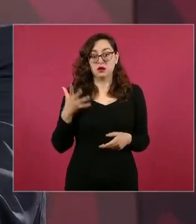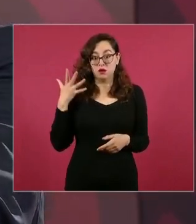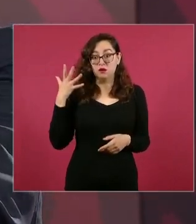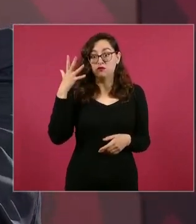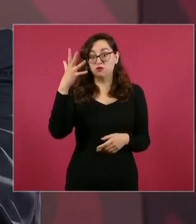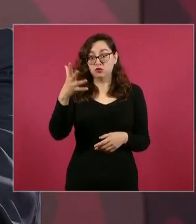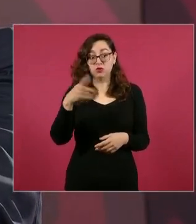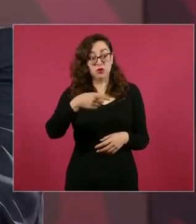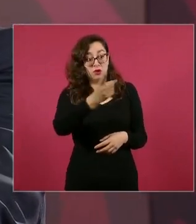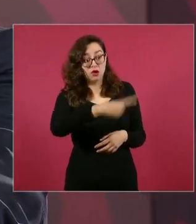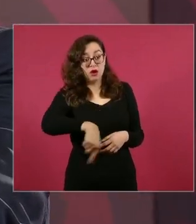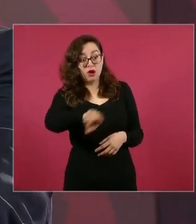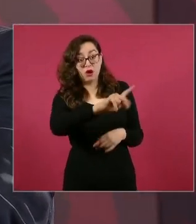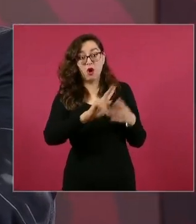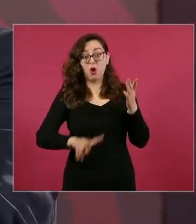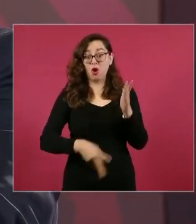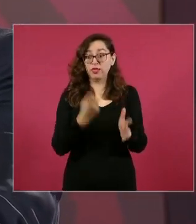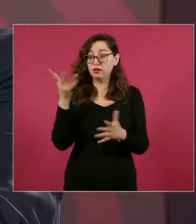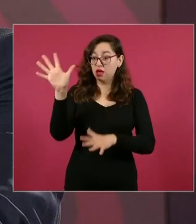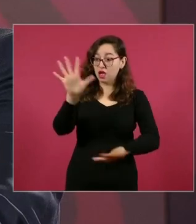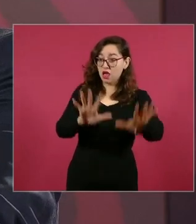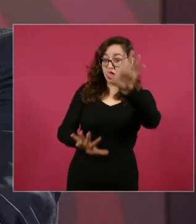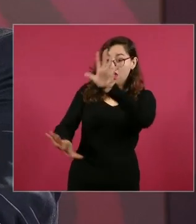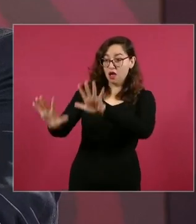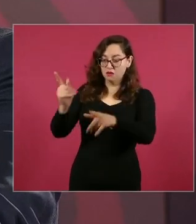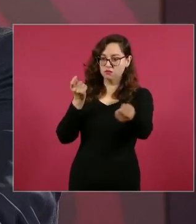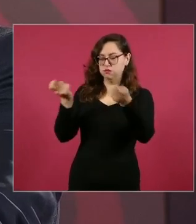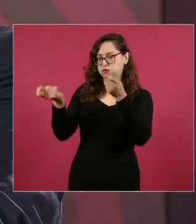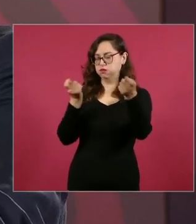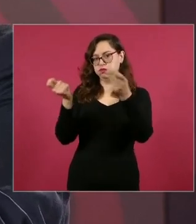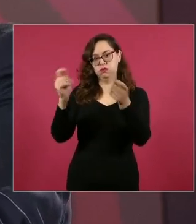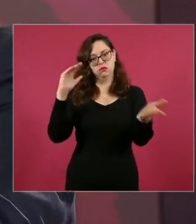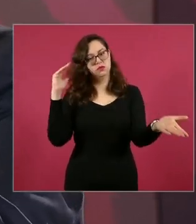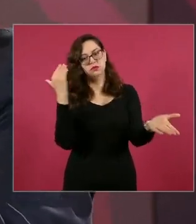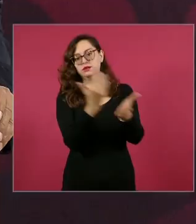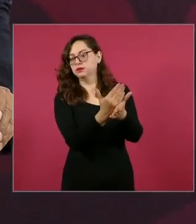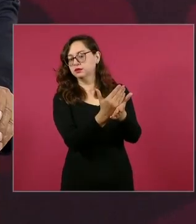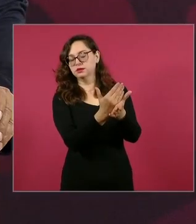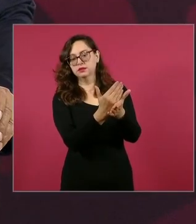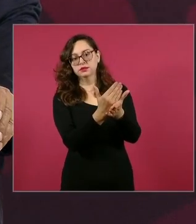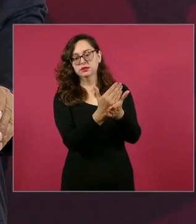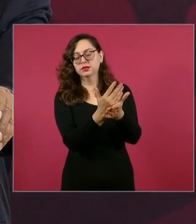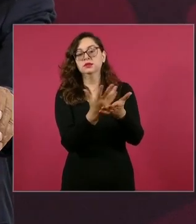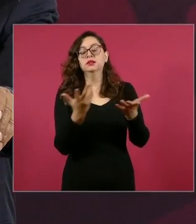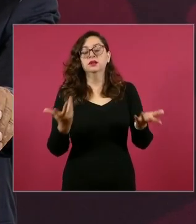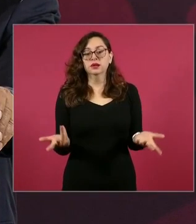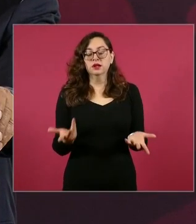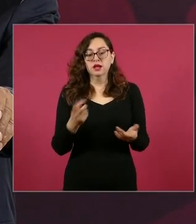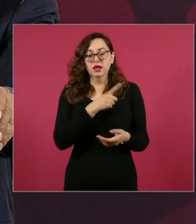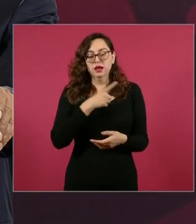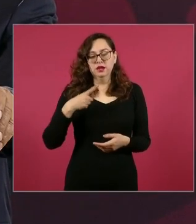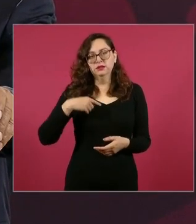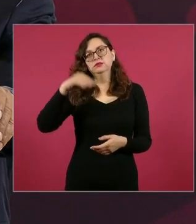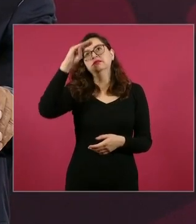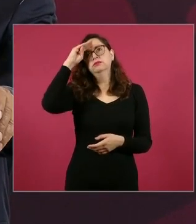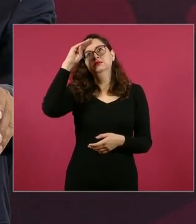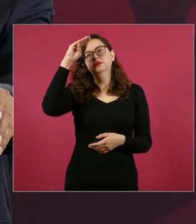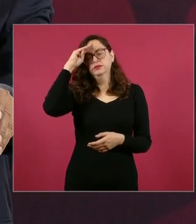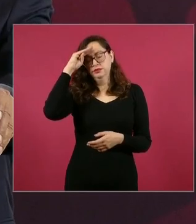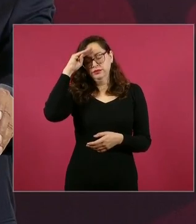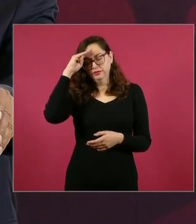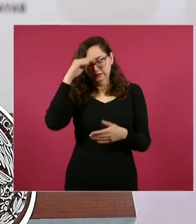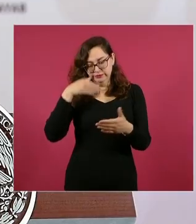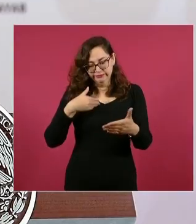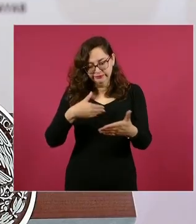la manipulación y hay que prepararse porque ya no es nada más el New York